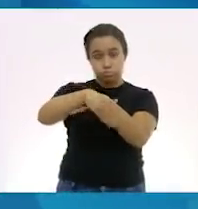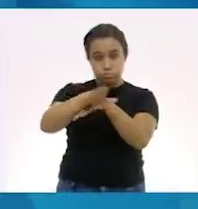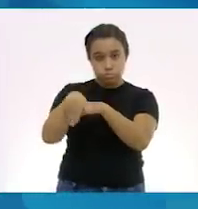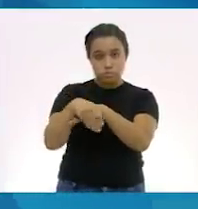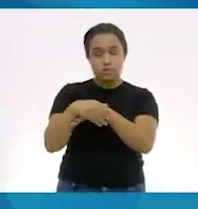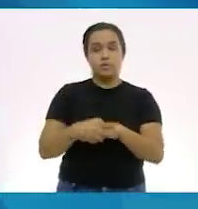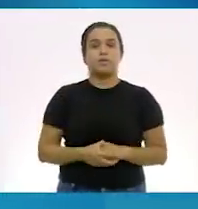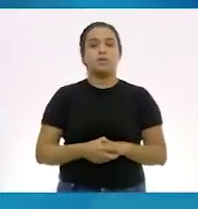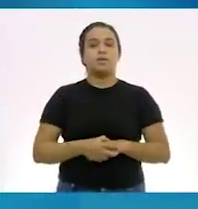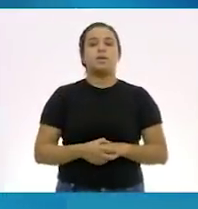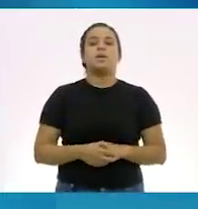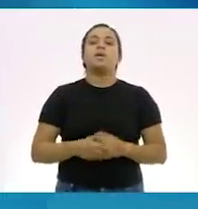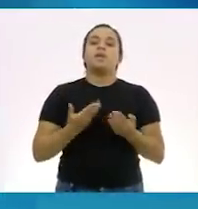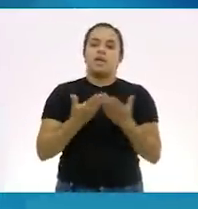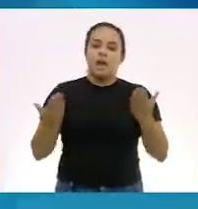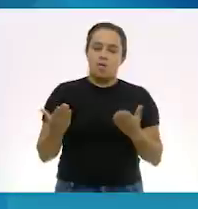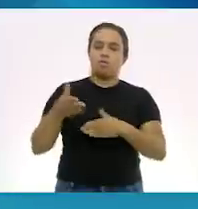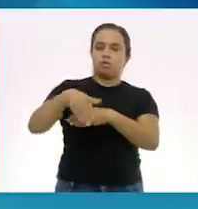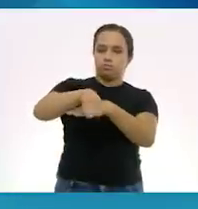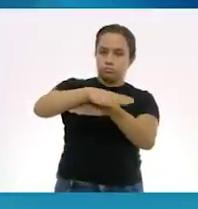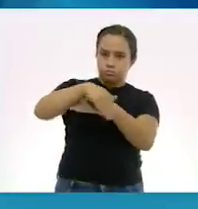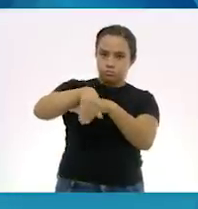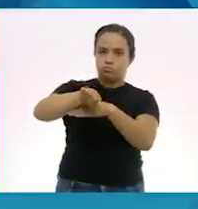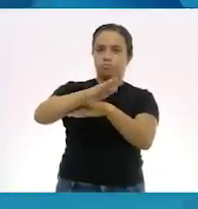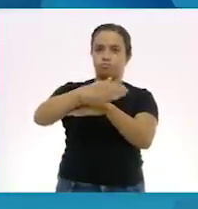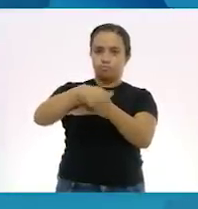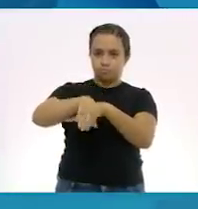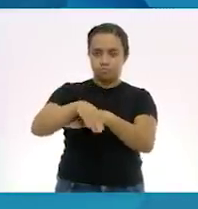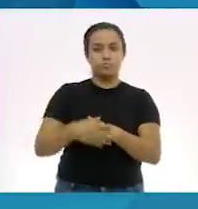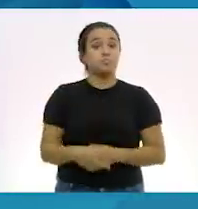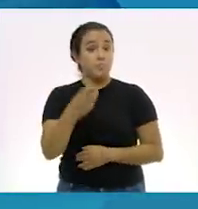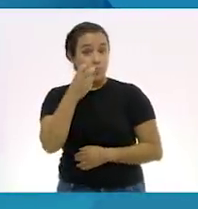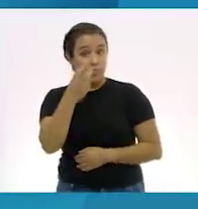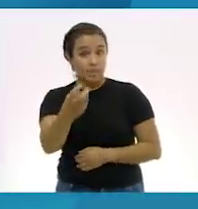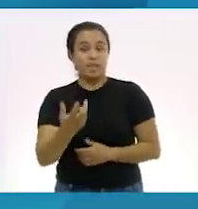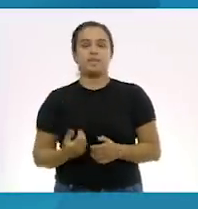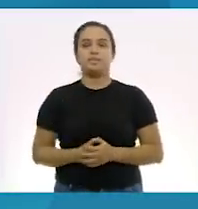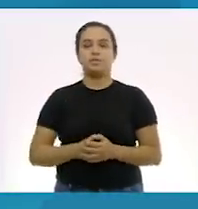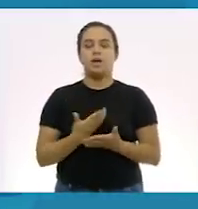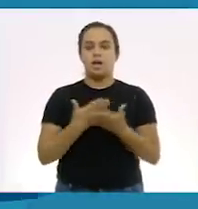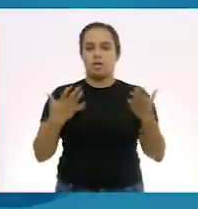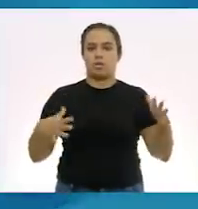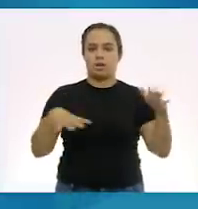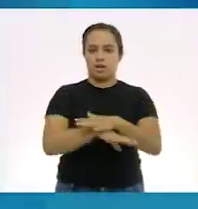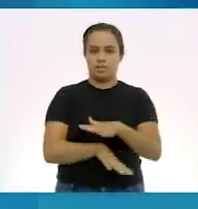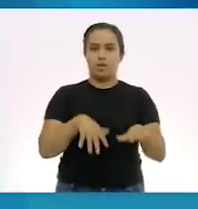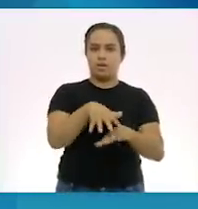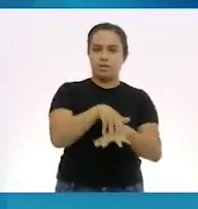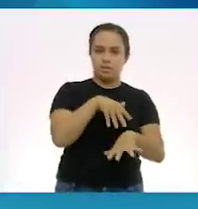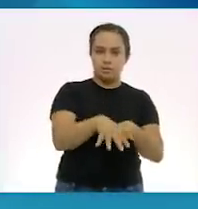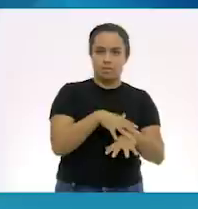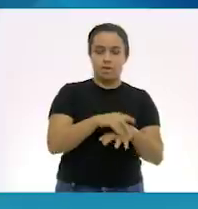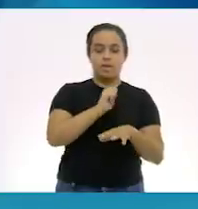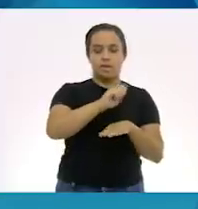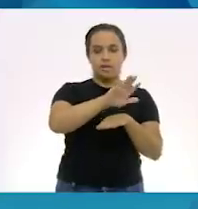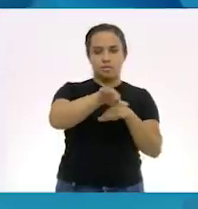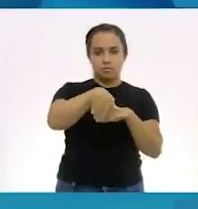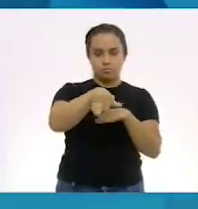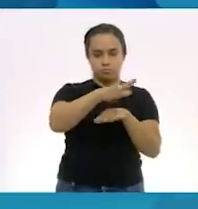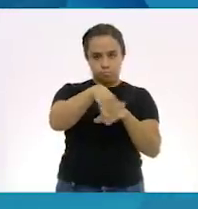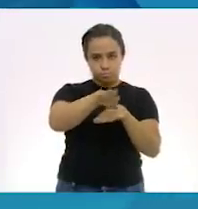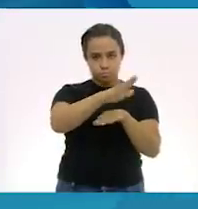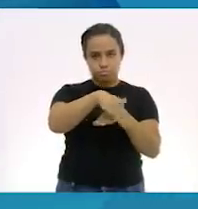y hacia atrás. Cambiamos. Si se pueden sostener, entonces vamos a buscar el equilibrio y que no nos